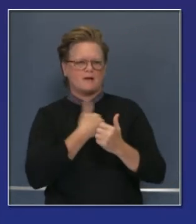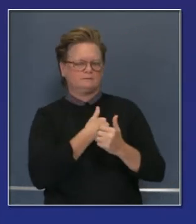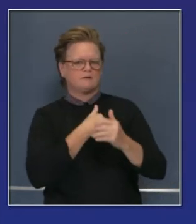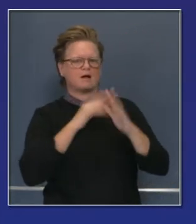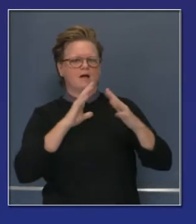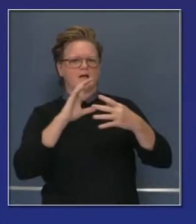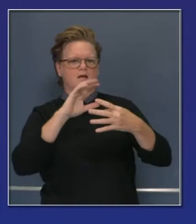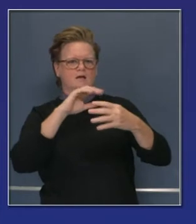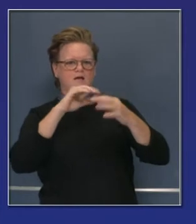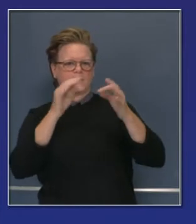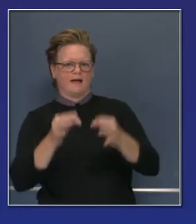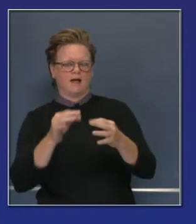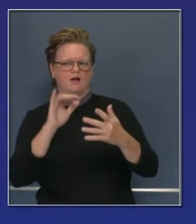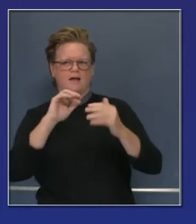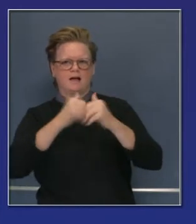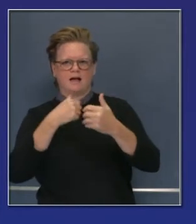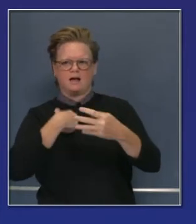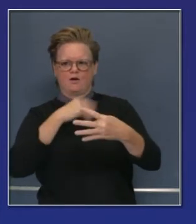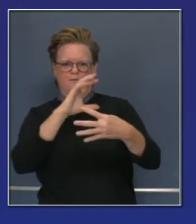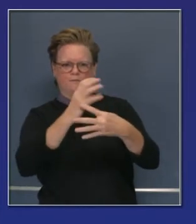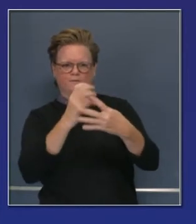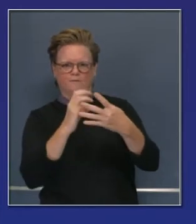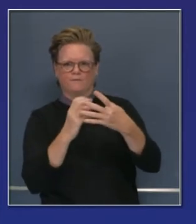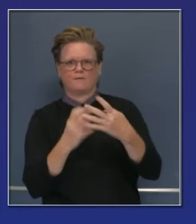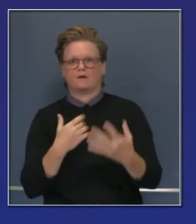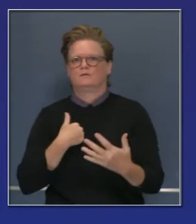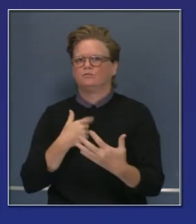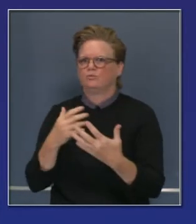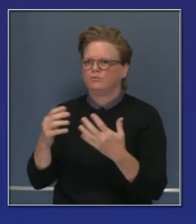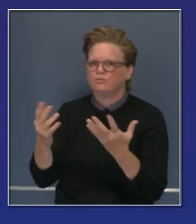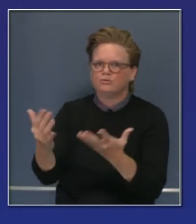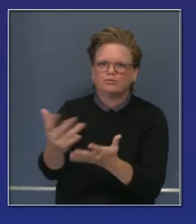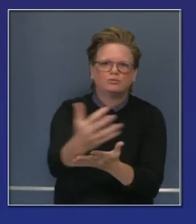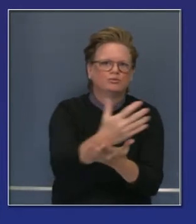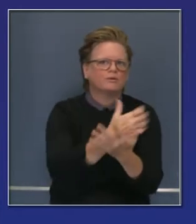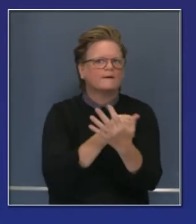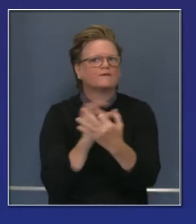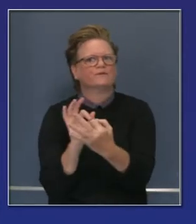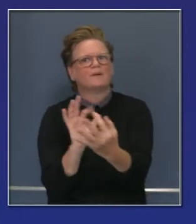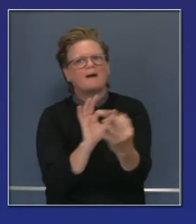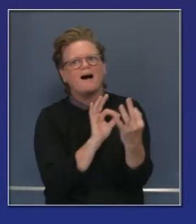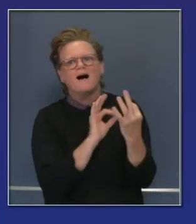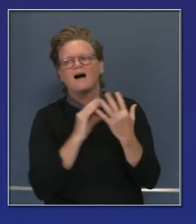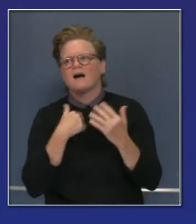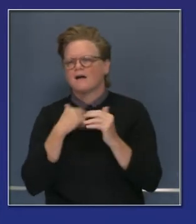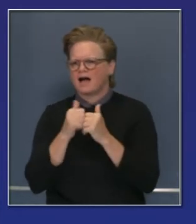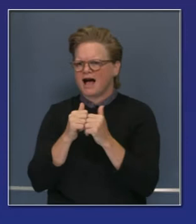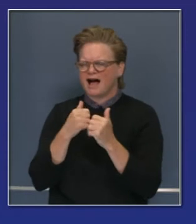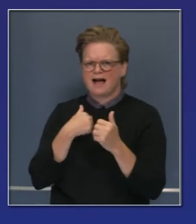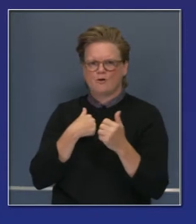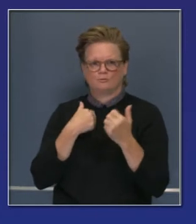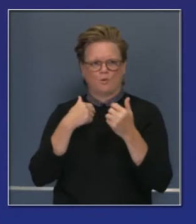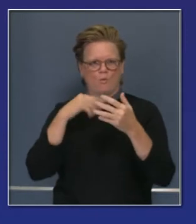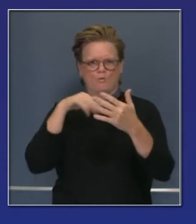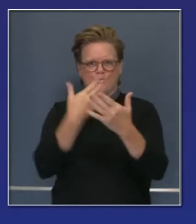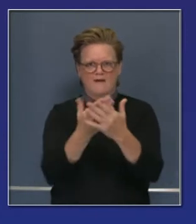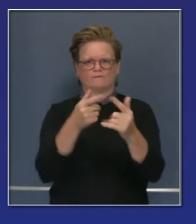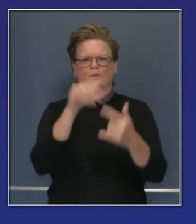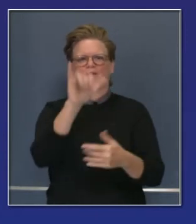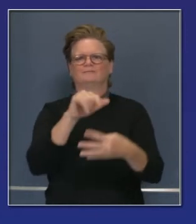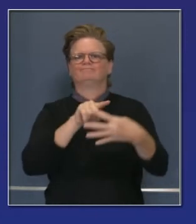dan guía y pautas. Esta guía y pautas que hemos recibido que nos ayudó a formalizar esta